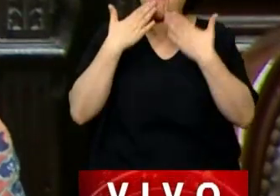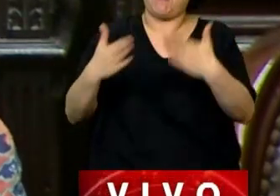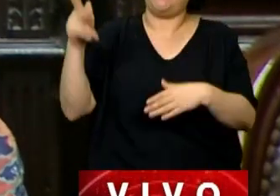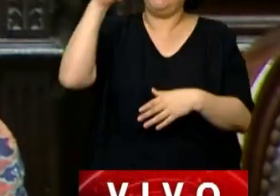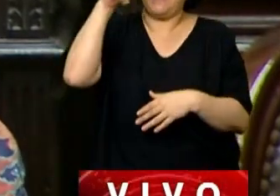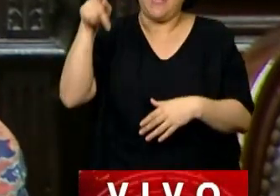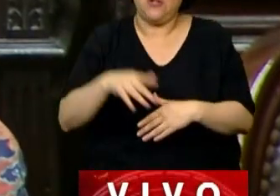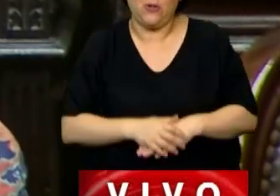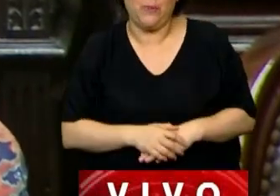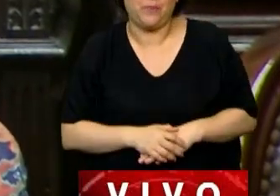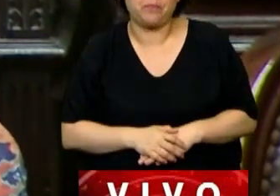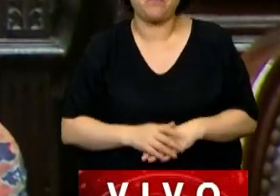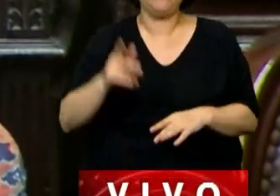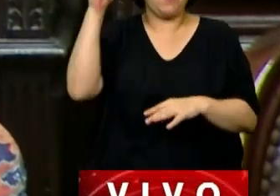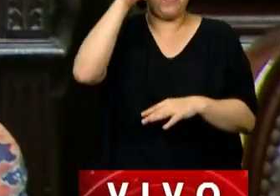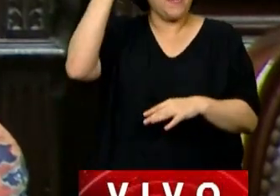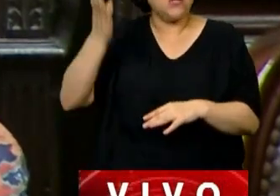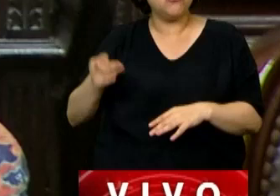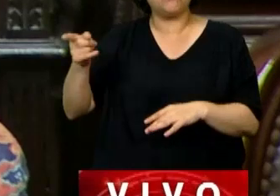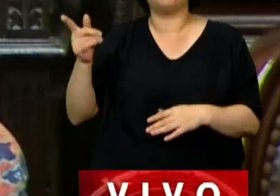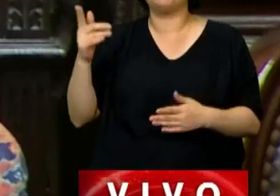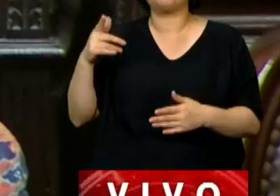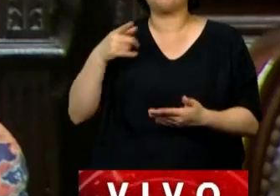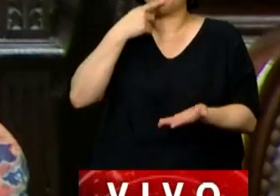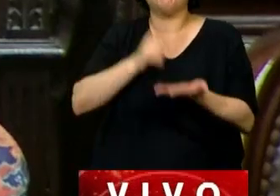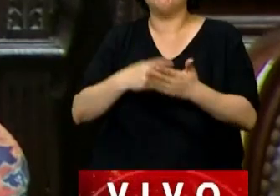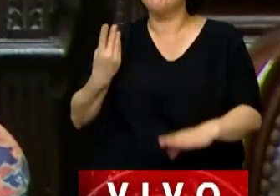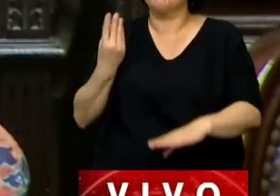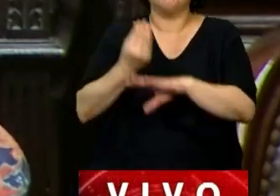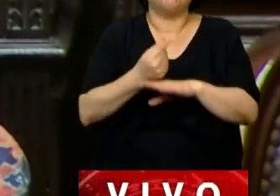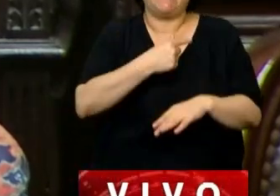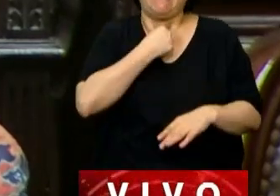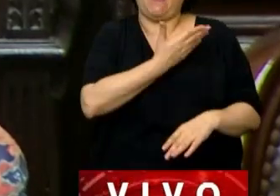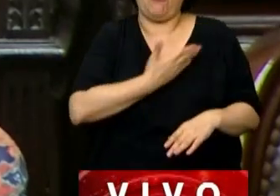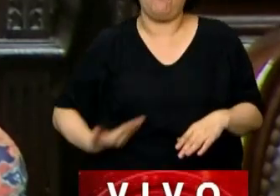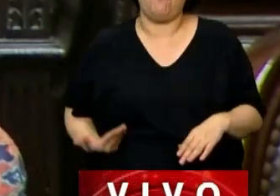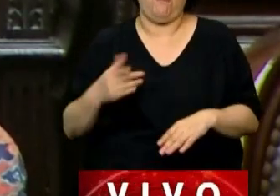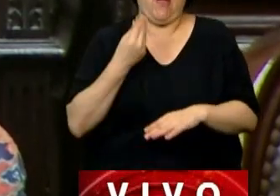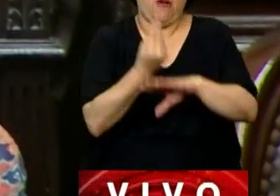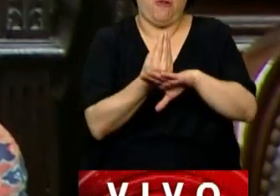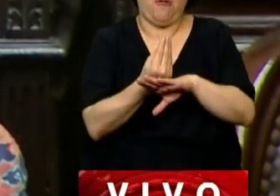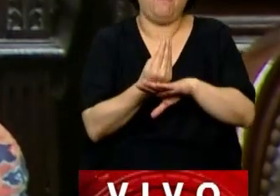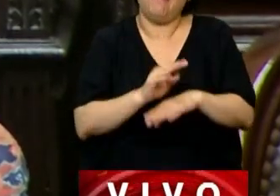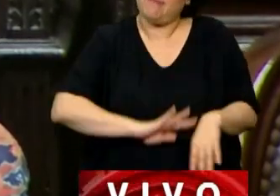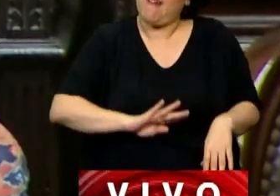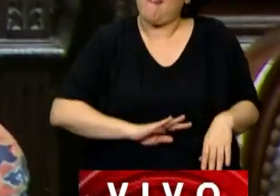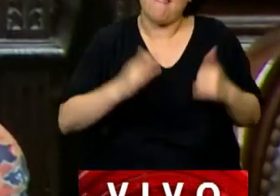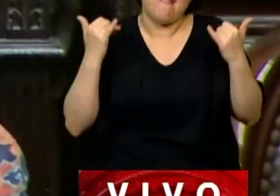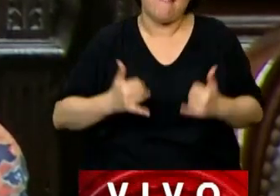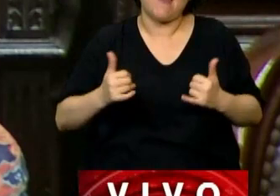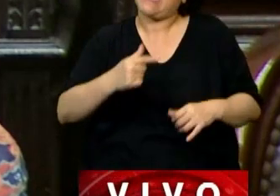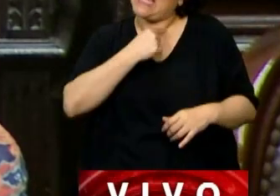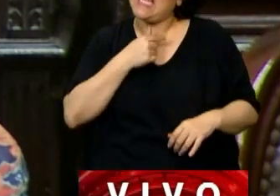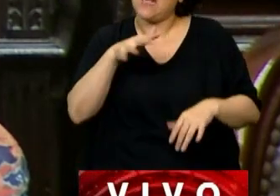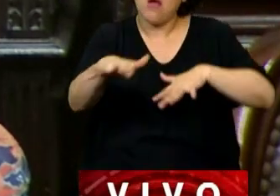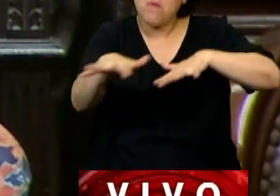Este gran hombre vino sin dudas con ganas de gobernar como hacen los peronistas. Vino con ganas de hacer frente a la